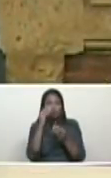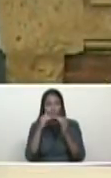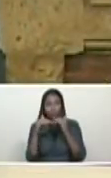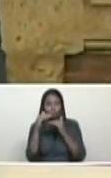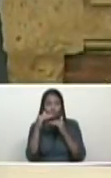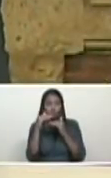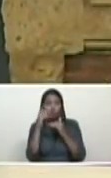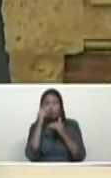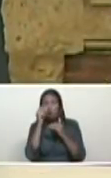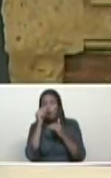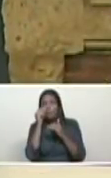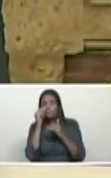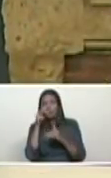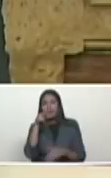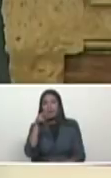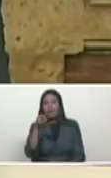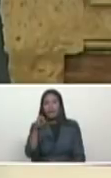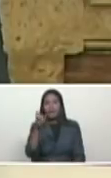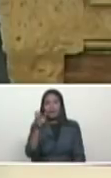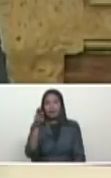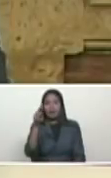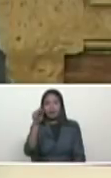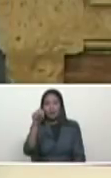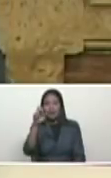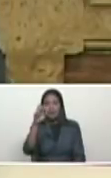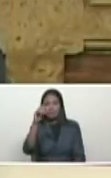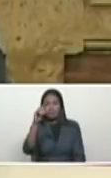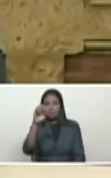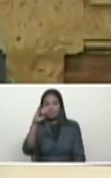hernández da la aquí presente